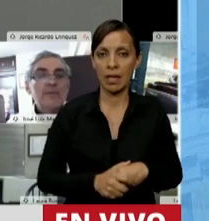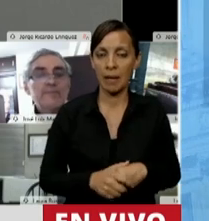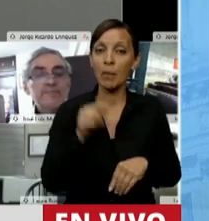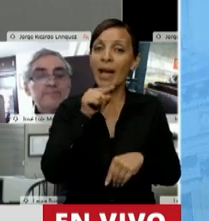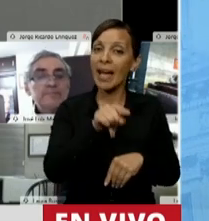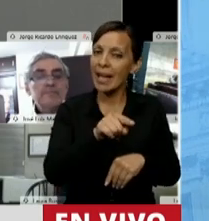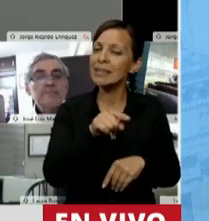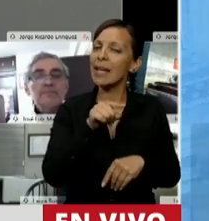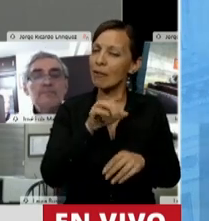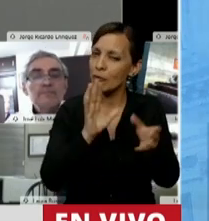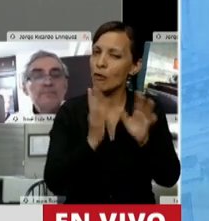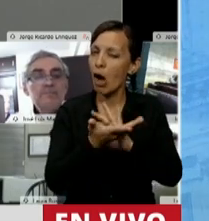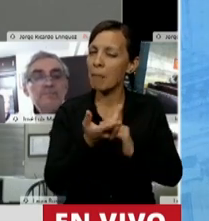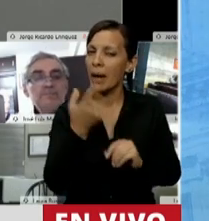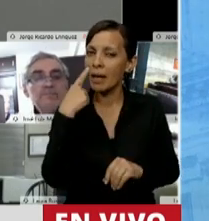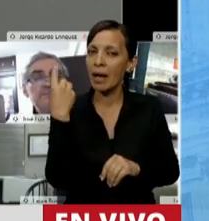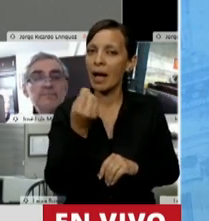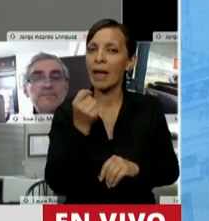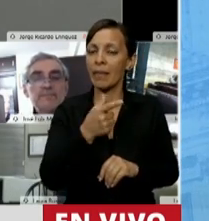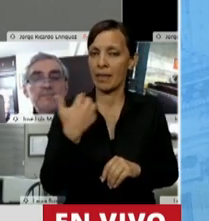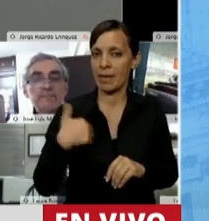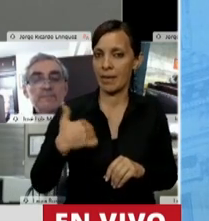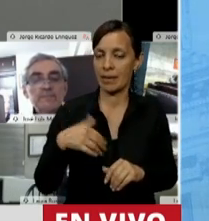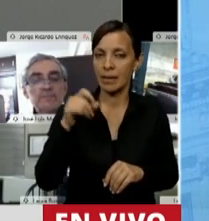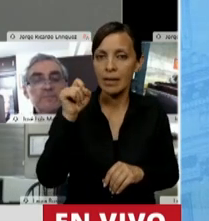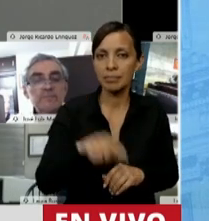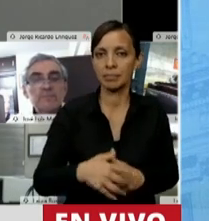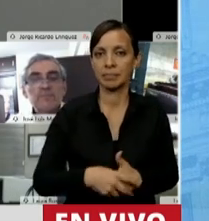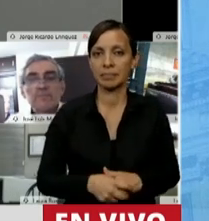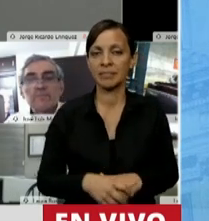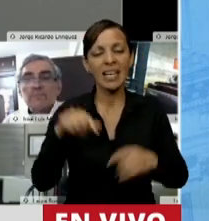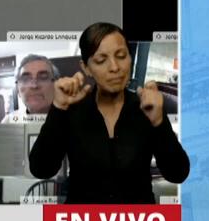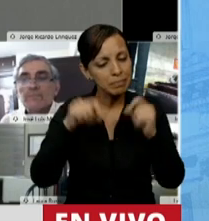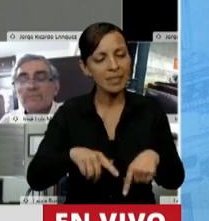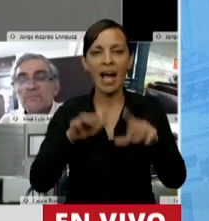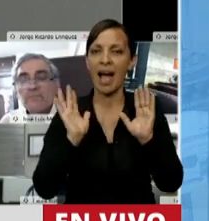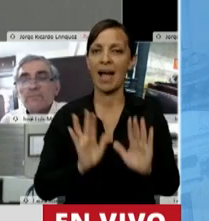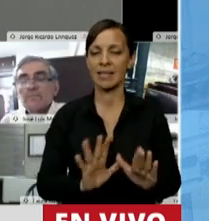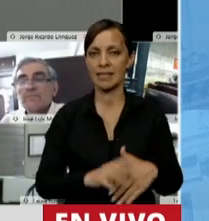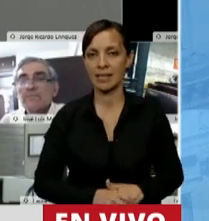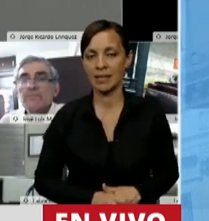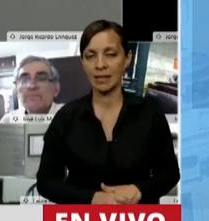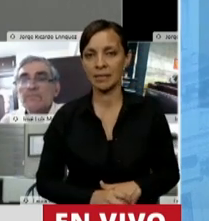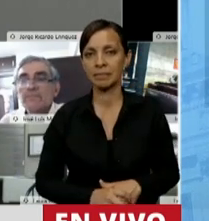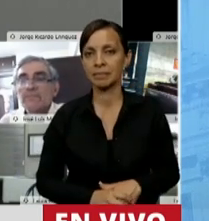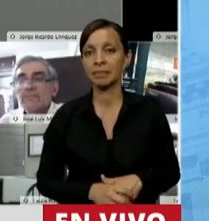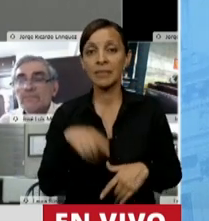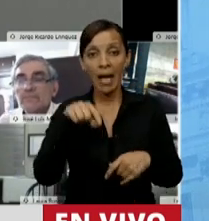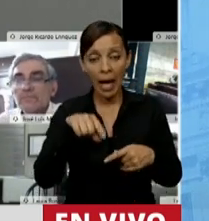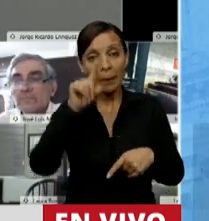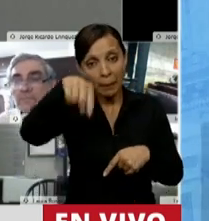es la cultura argenta que nosotros tenemos bien arraigada y que es signo de